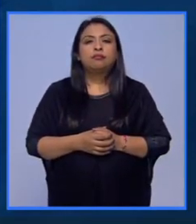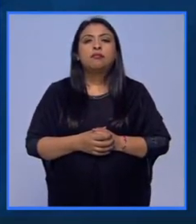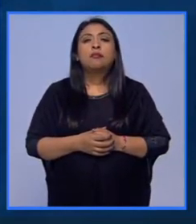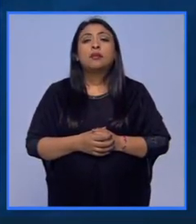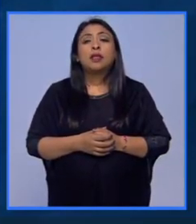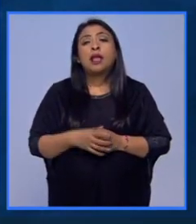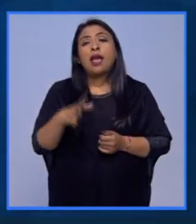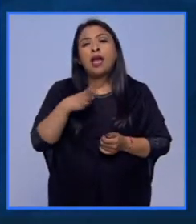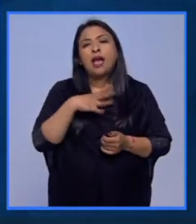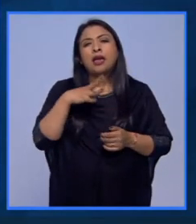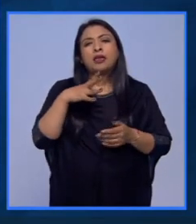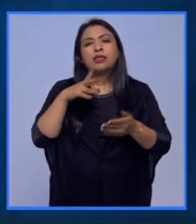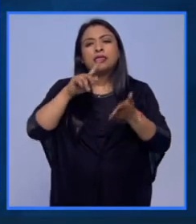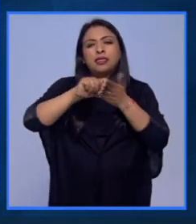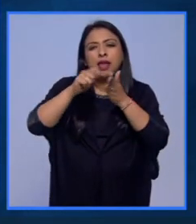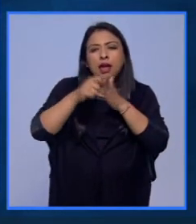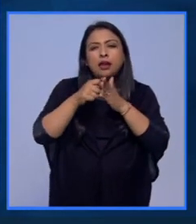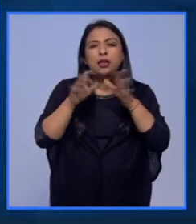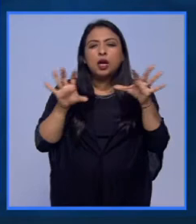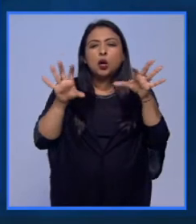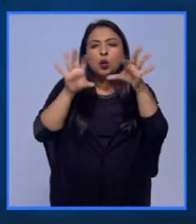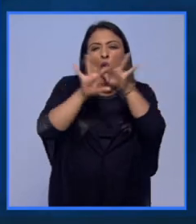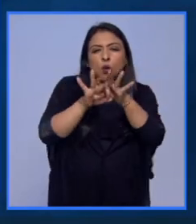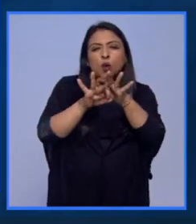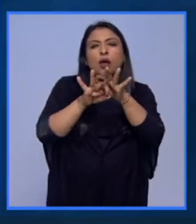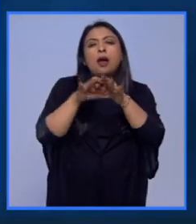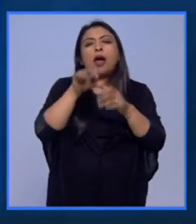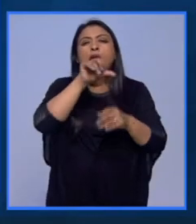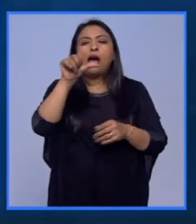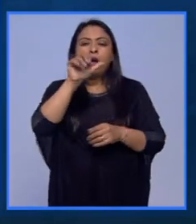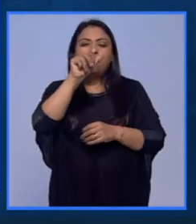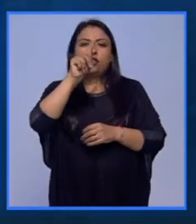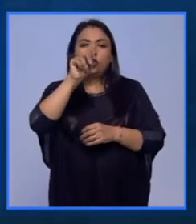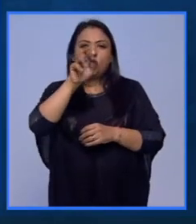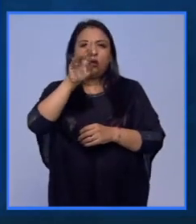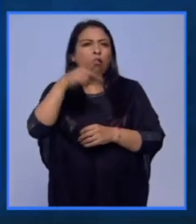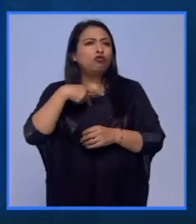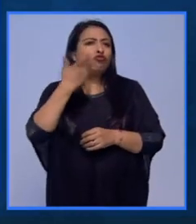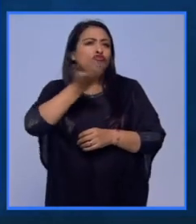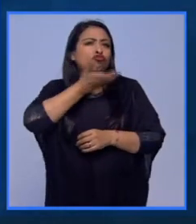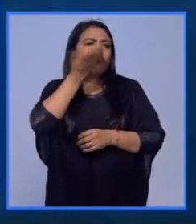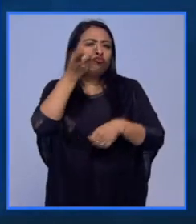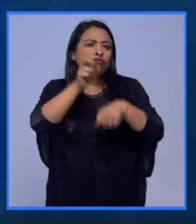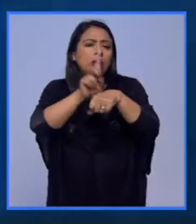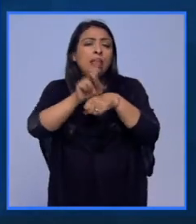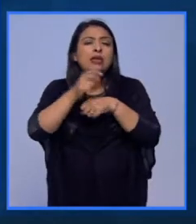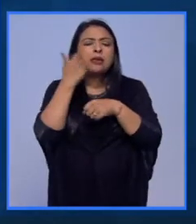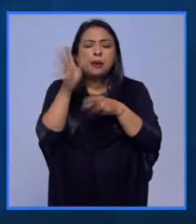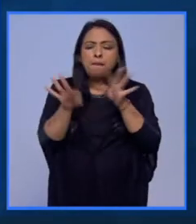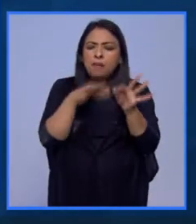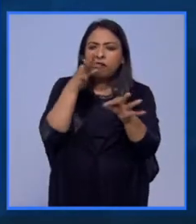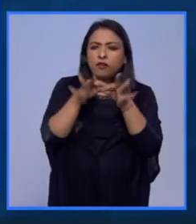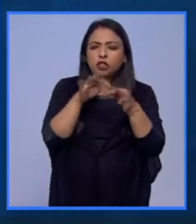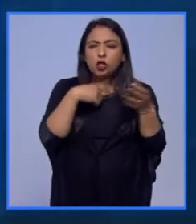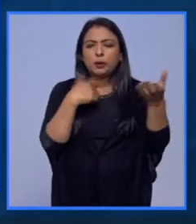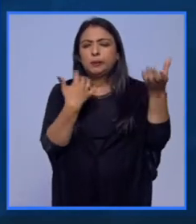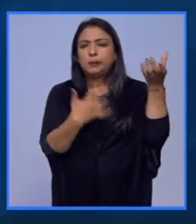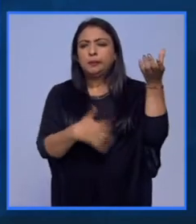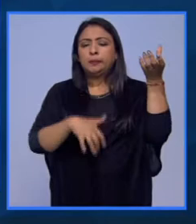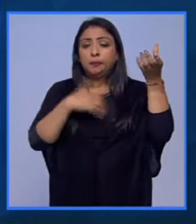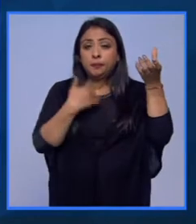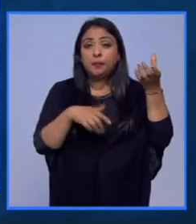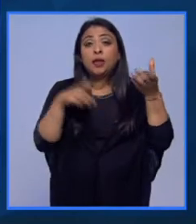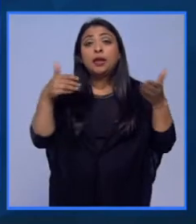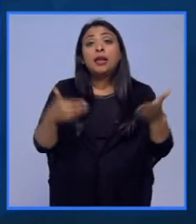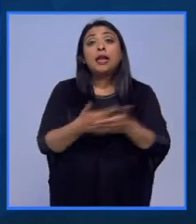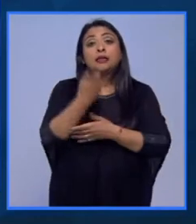Las escalas técnicas, las armonías y los arpegios son para Antonio Rey una rutina diaria con la que busca alcanzar la perfección en la guitarra.